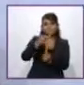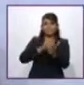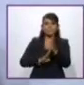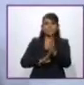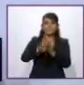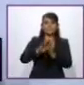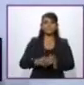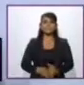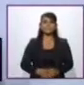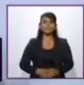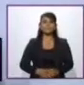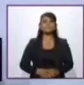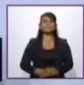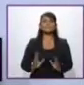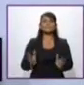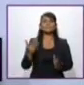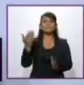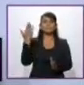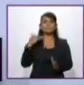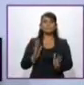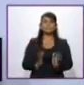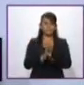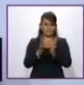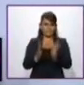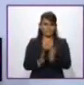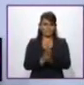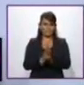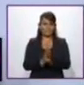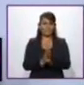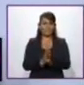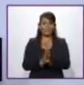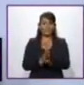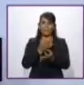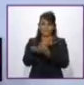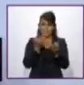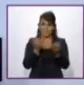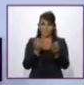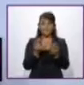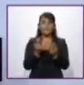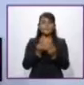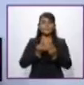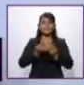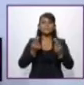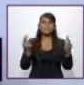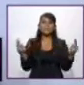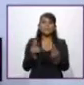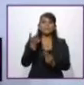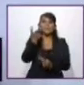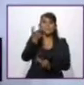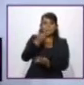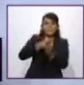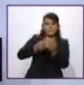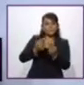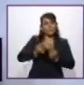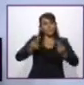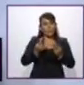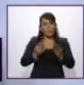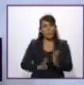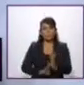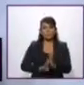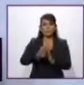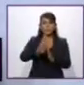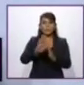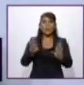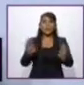Como le he comentado en mi anterior participación, urge la reactivación económica. Y la reactivación económica viene a partir de